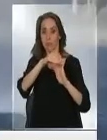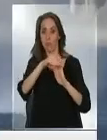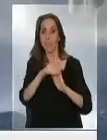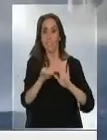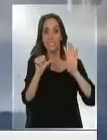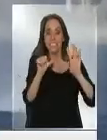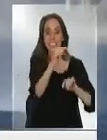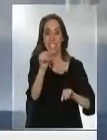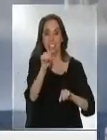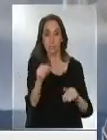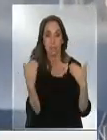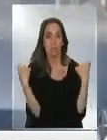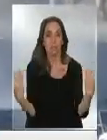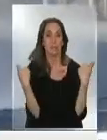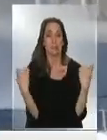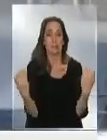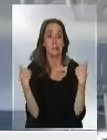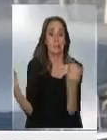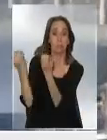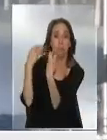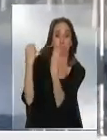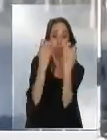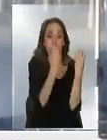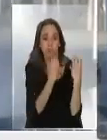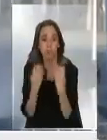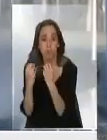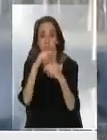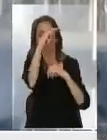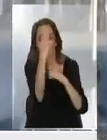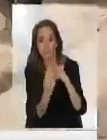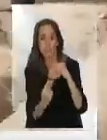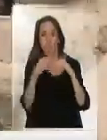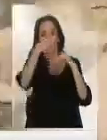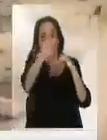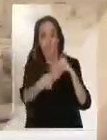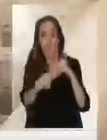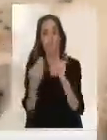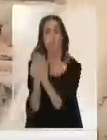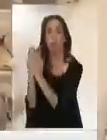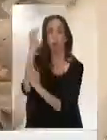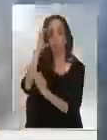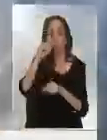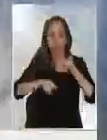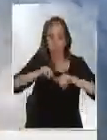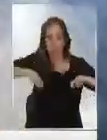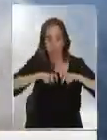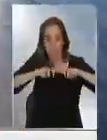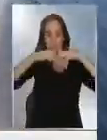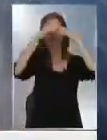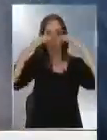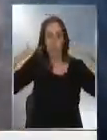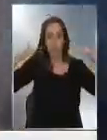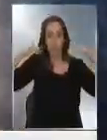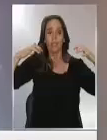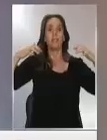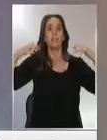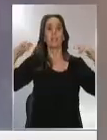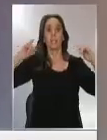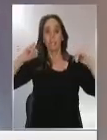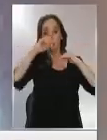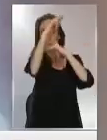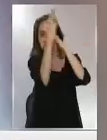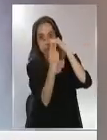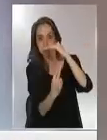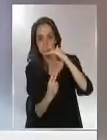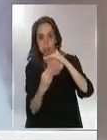6 semanas de constante trabajo. Lo que verán a continuación es el curso de tierra, aire y mar,